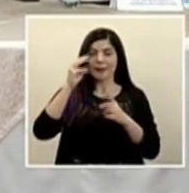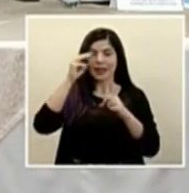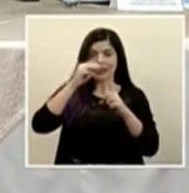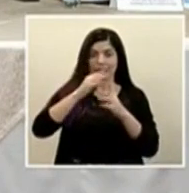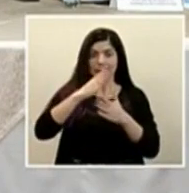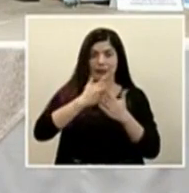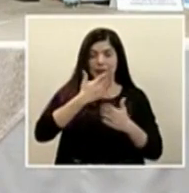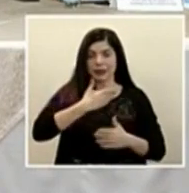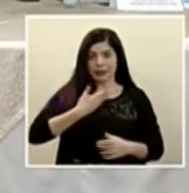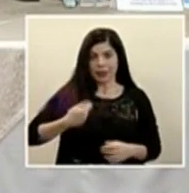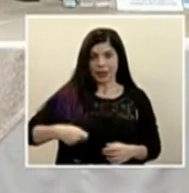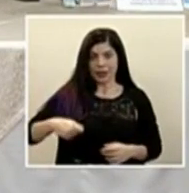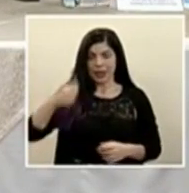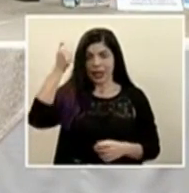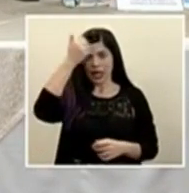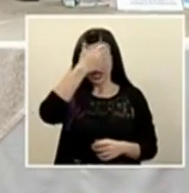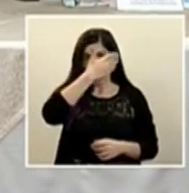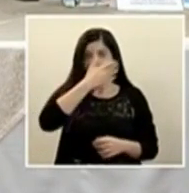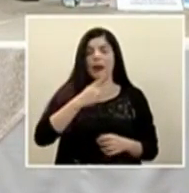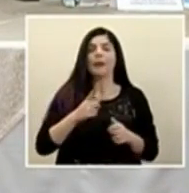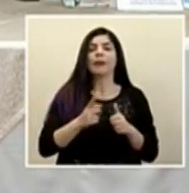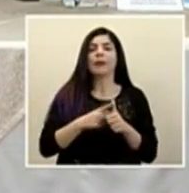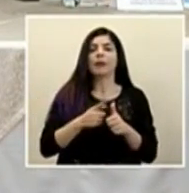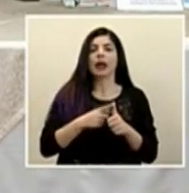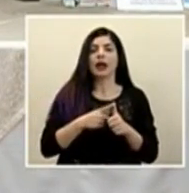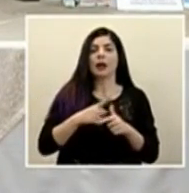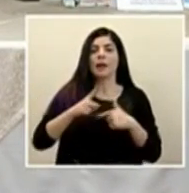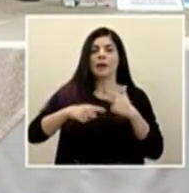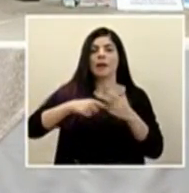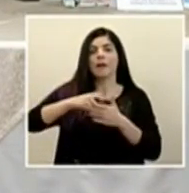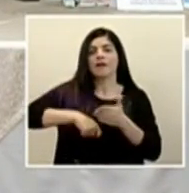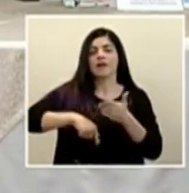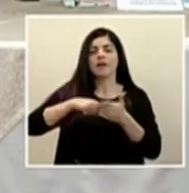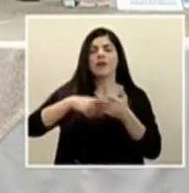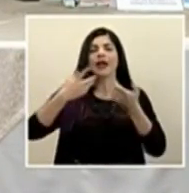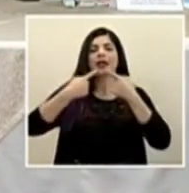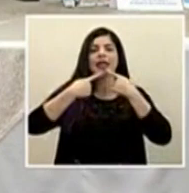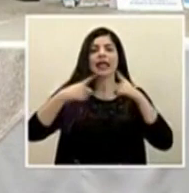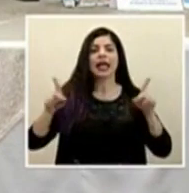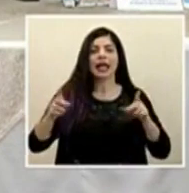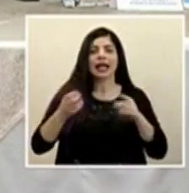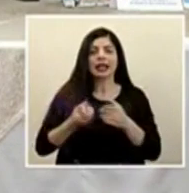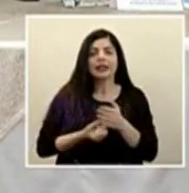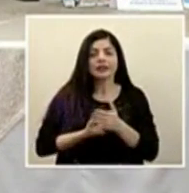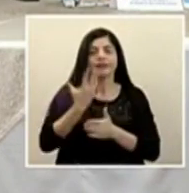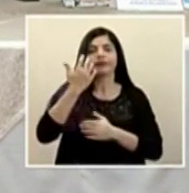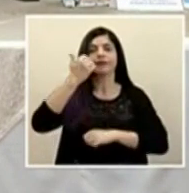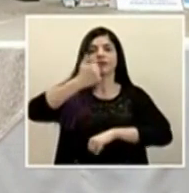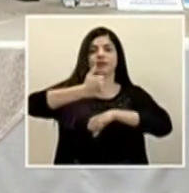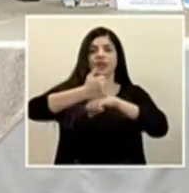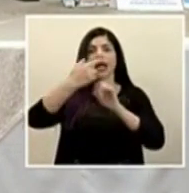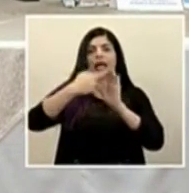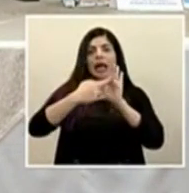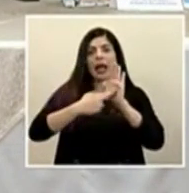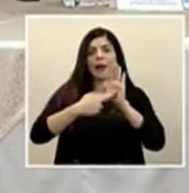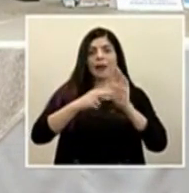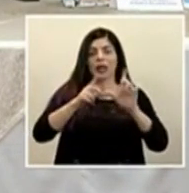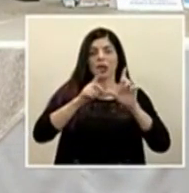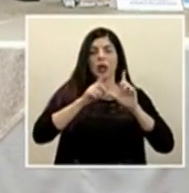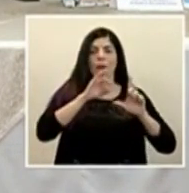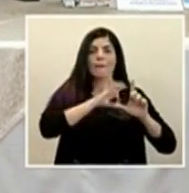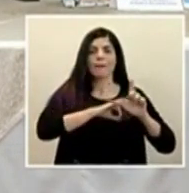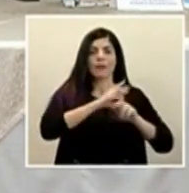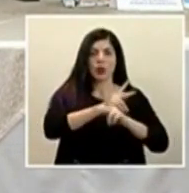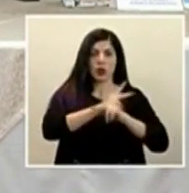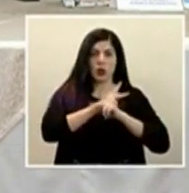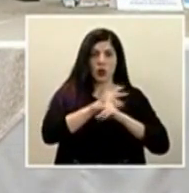Durante este fin de semana iniciarán los primeros pagos a un grupo aproximado de 33.000 personas que serán cubiertas con el